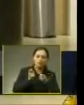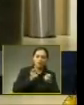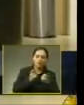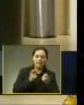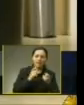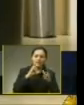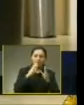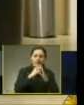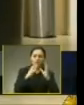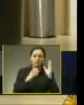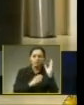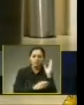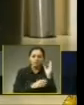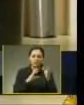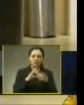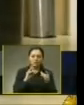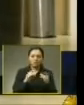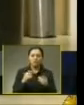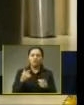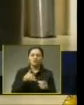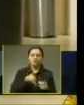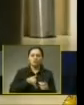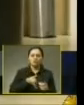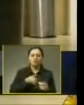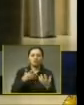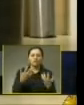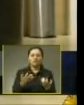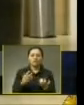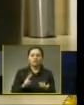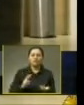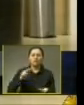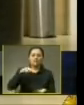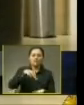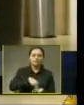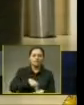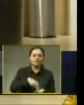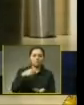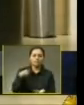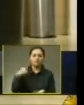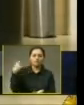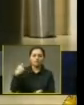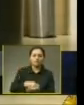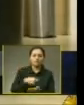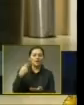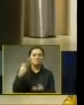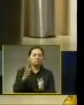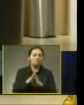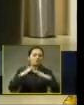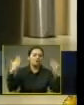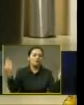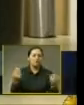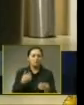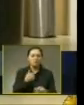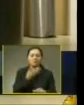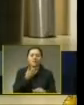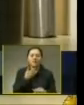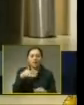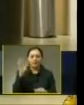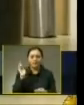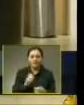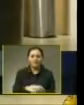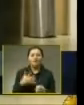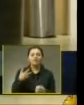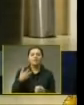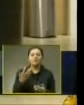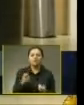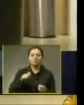sumamente peligroso. Yo quiero levantarme, quiero comprar el periódico que me dé la gana, quiero poner el canal